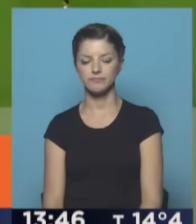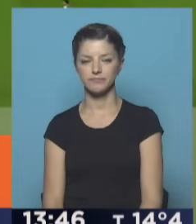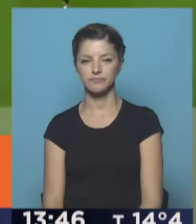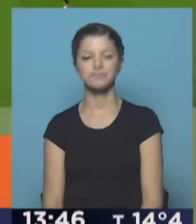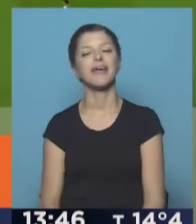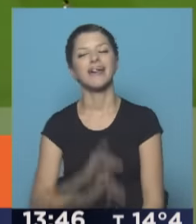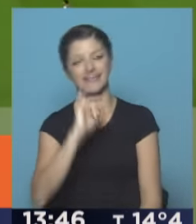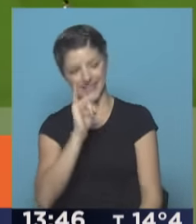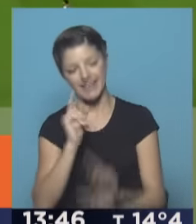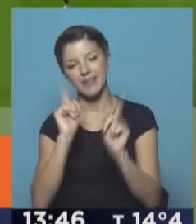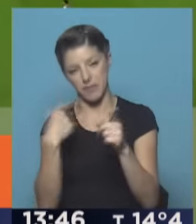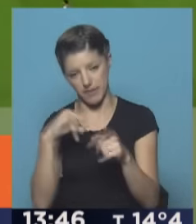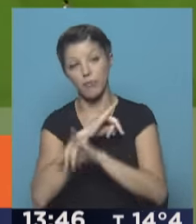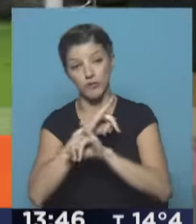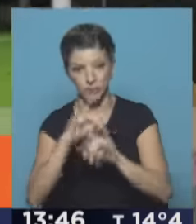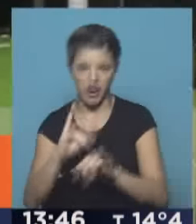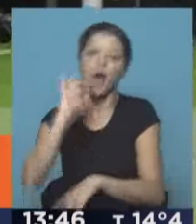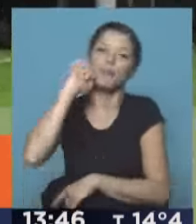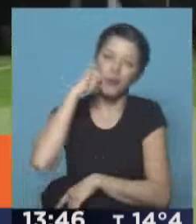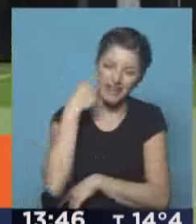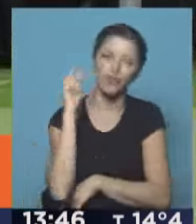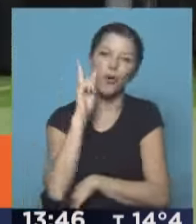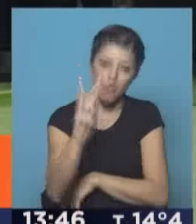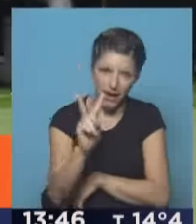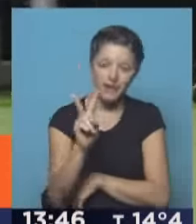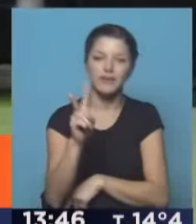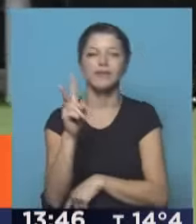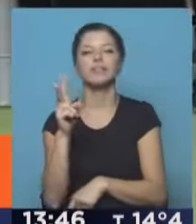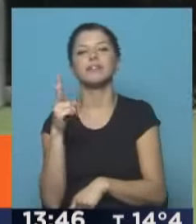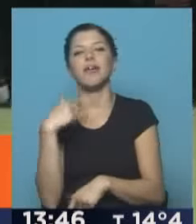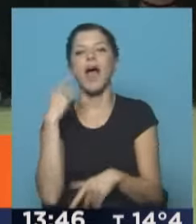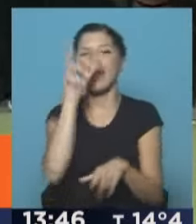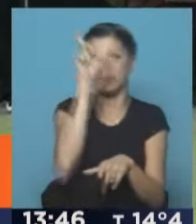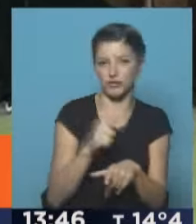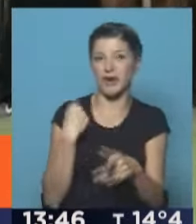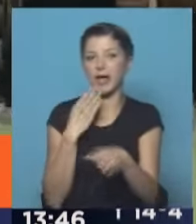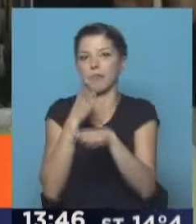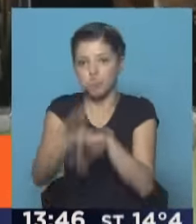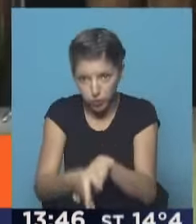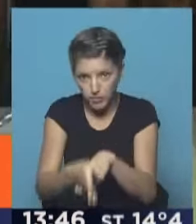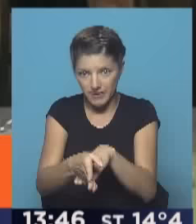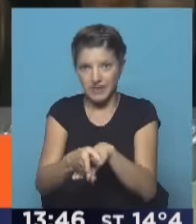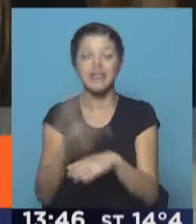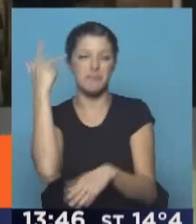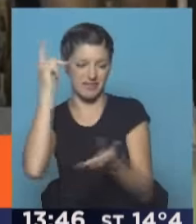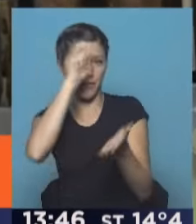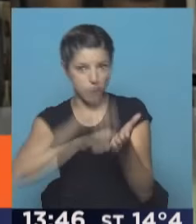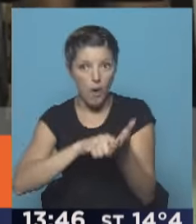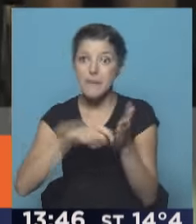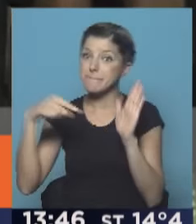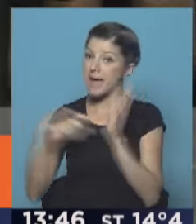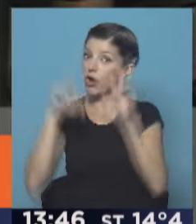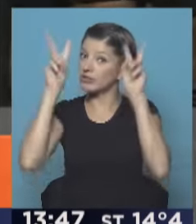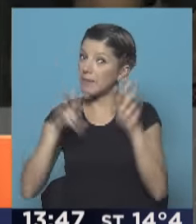Claro, también hay que decirlo. Muy linda la imagen, muy lindo todo, pero el tema de la seguridad está fallando y